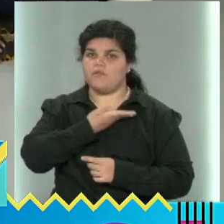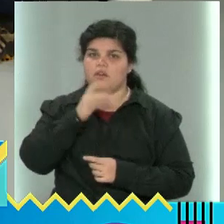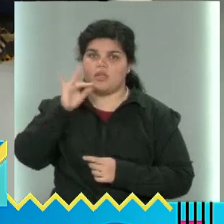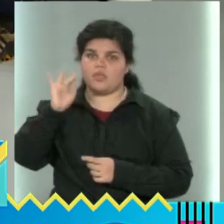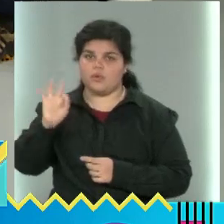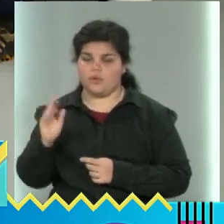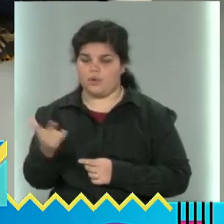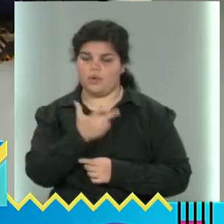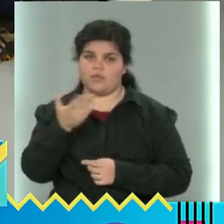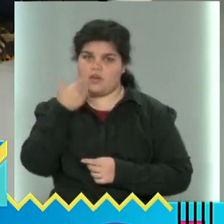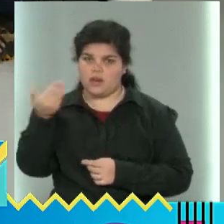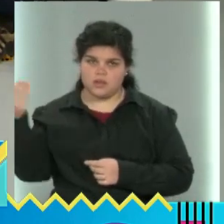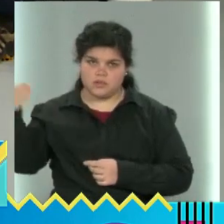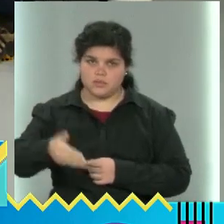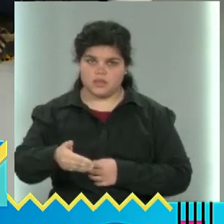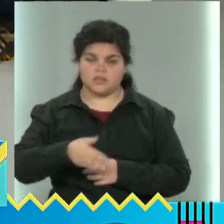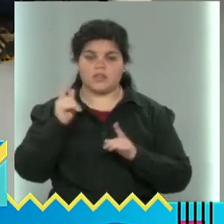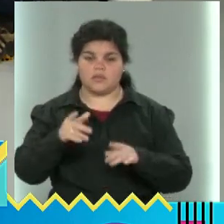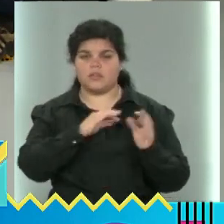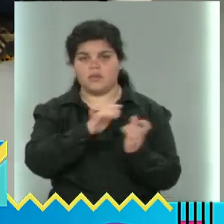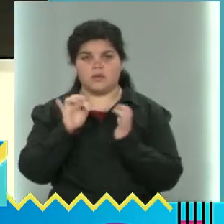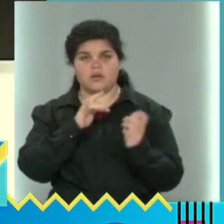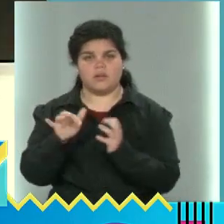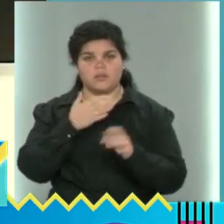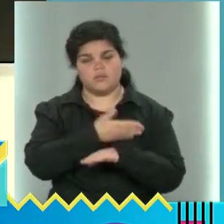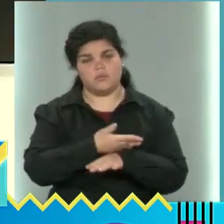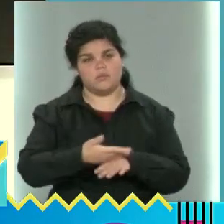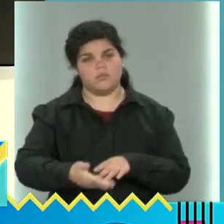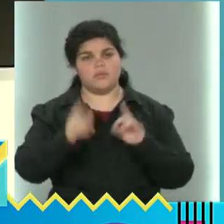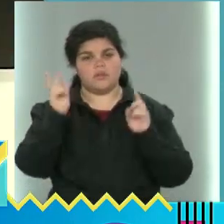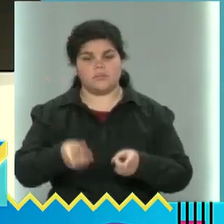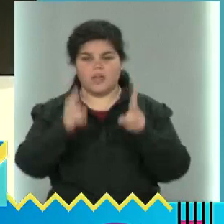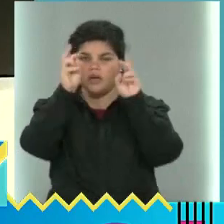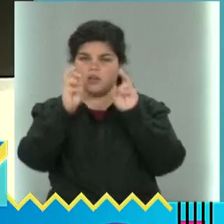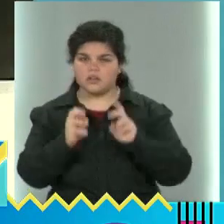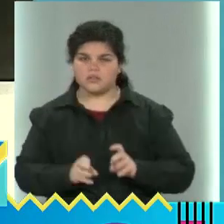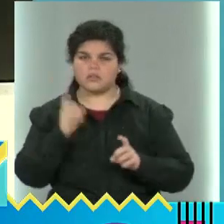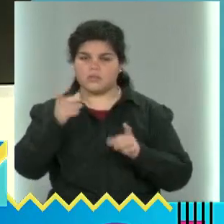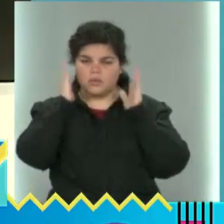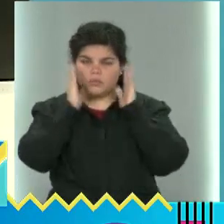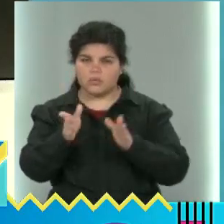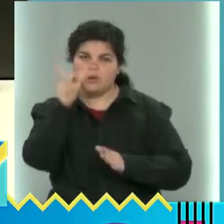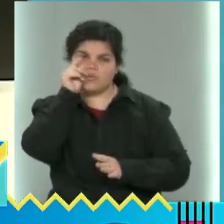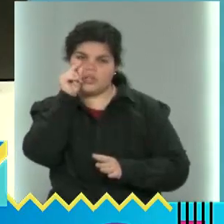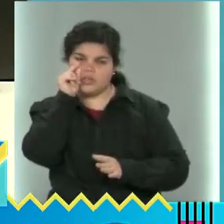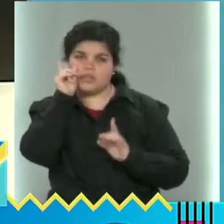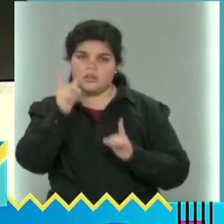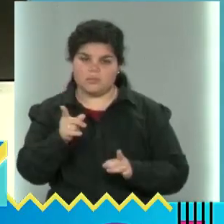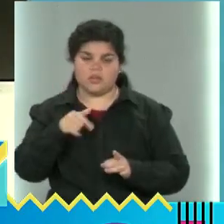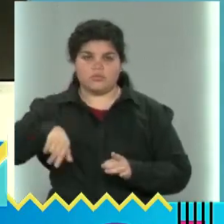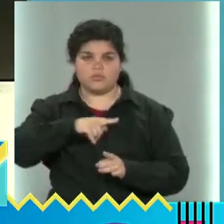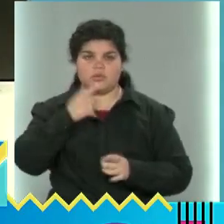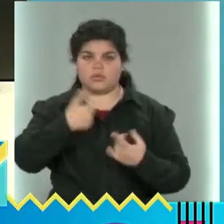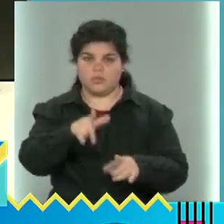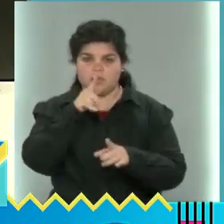haber estado en este programa. Por supuesto que el debate continúa, el análisis y estar pendiente de las políticas también lo vamos a seguir haciendo desde distintos parecidos,